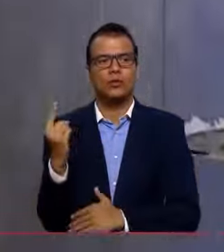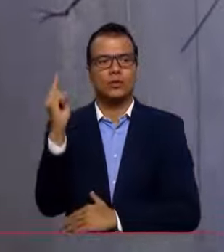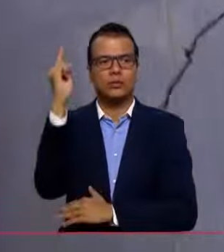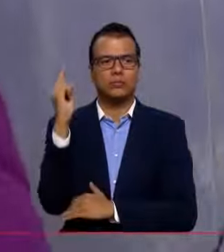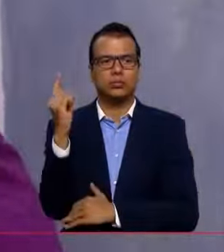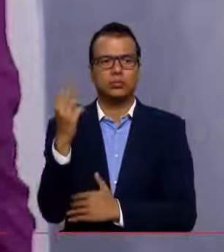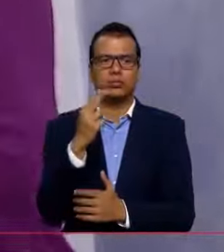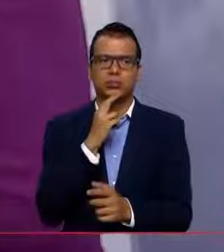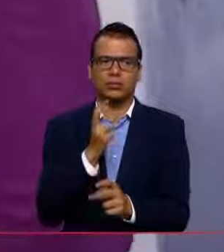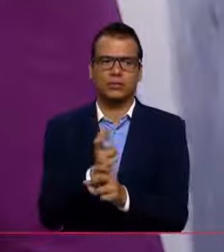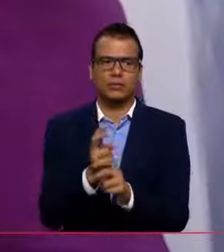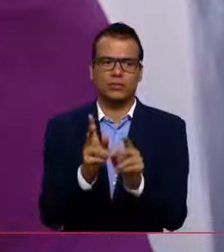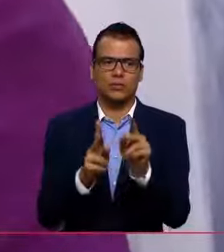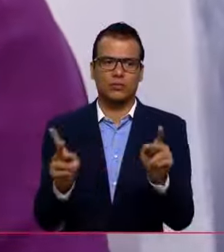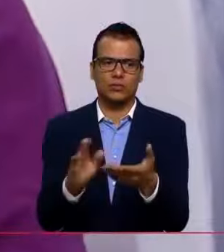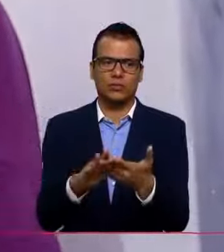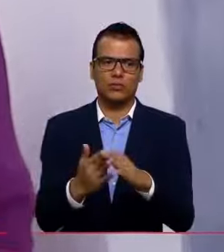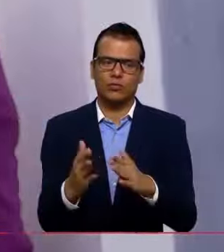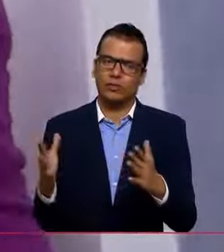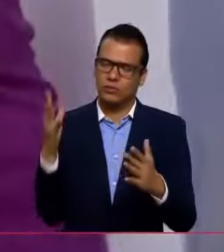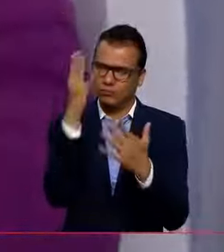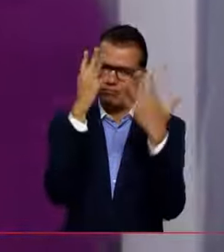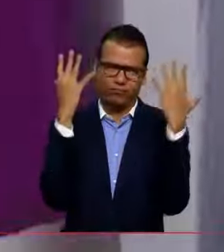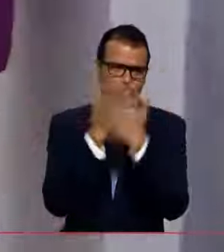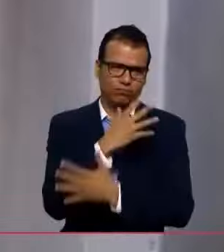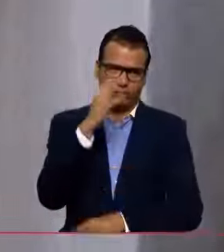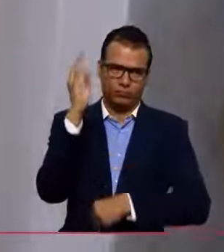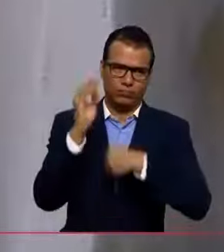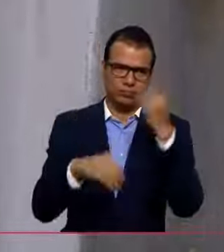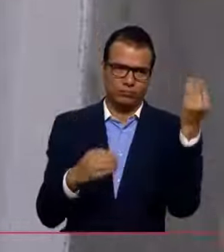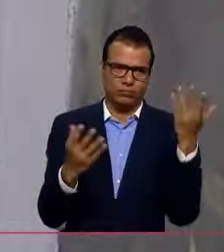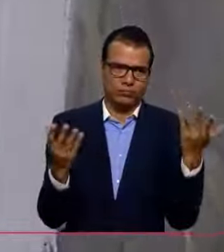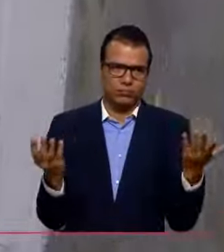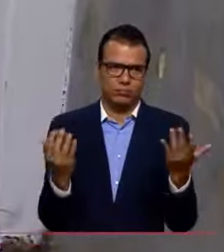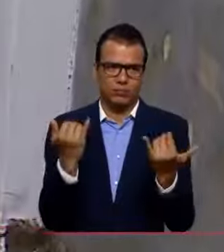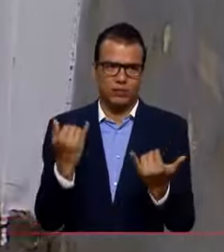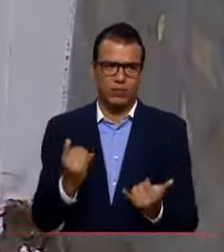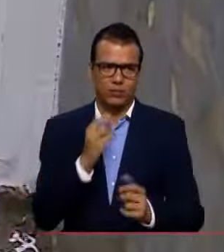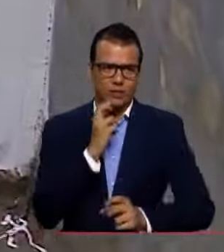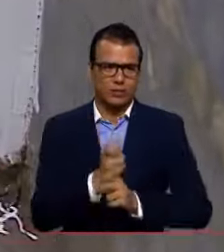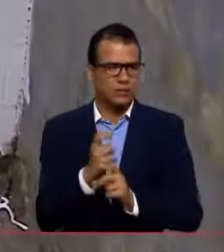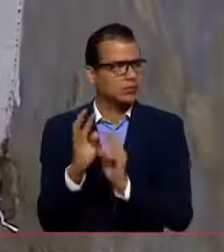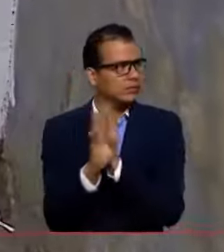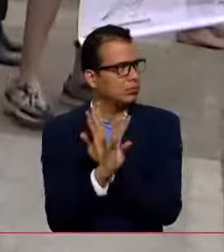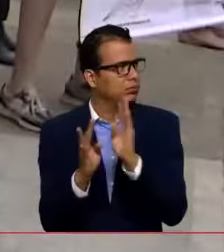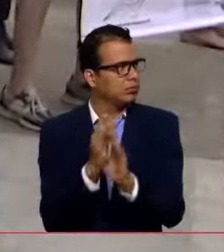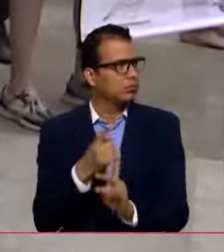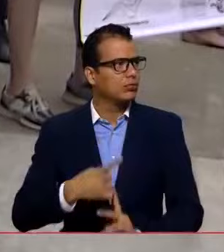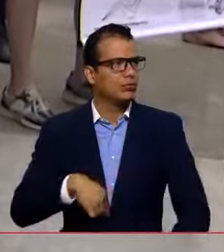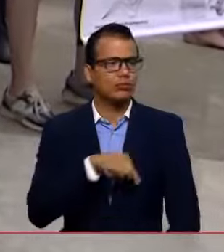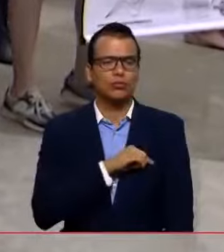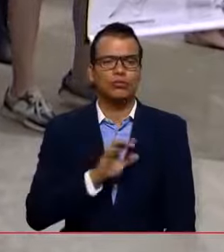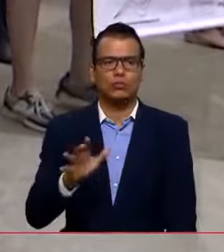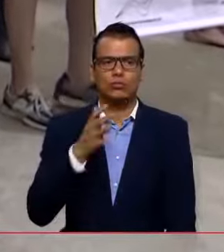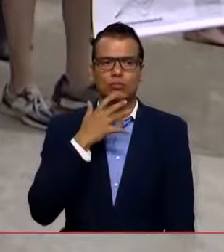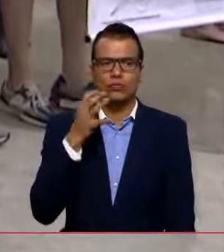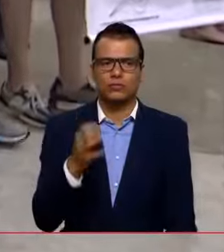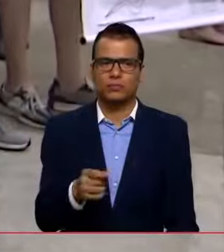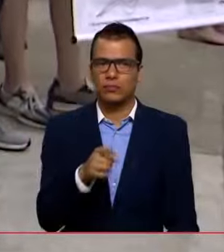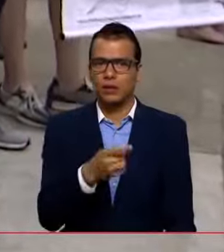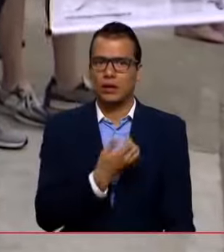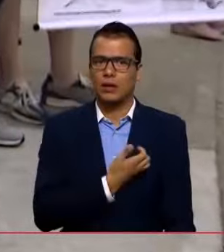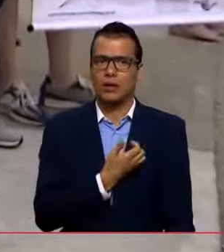también es motivo de reclamo para los residentes de este sector, que aseguran que cada vez es más difícil recorrer el barrio. No entendemos cómo es que el